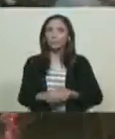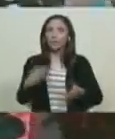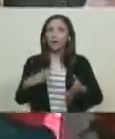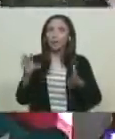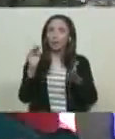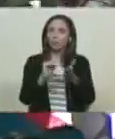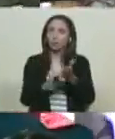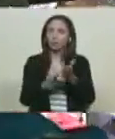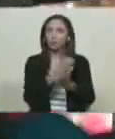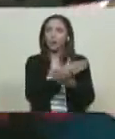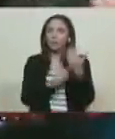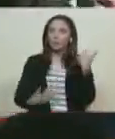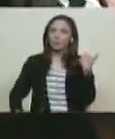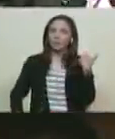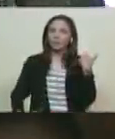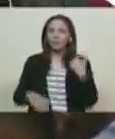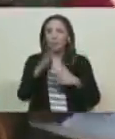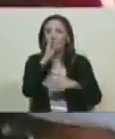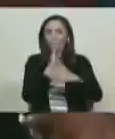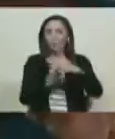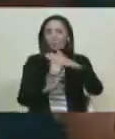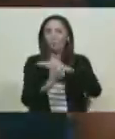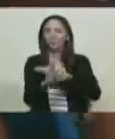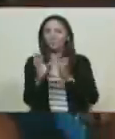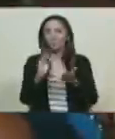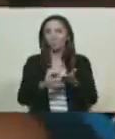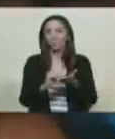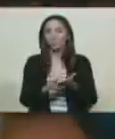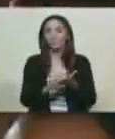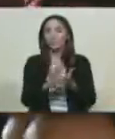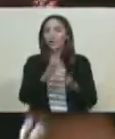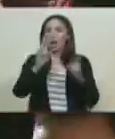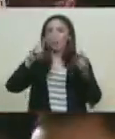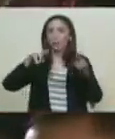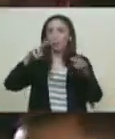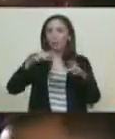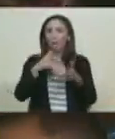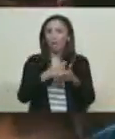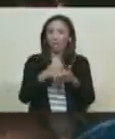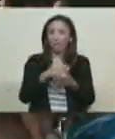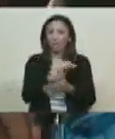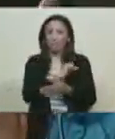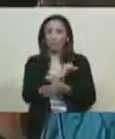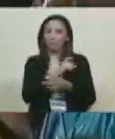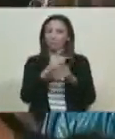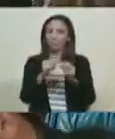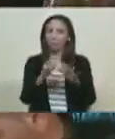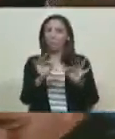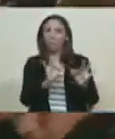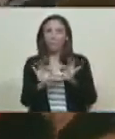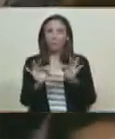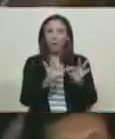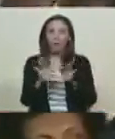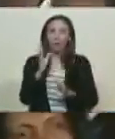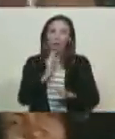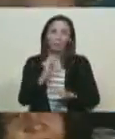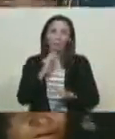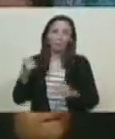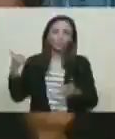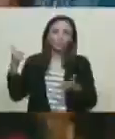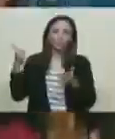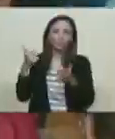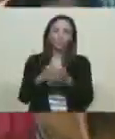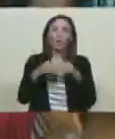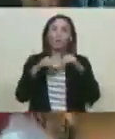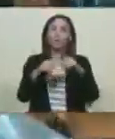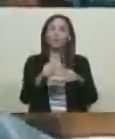de los humildes. También manifestó que nunca se va a rendir y que está preparado para seguir siendo el presidente